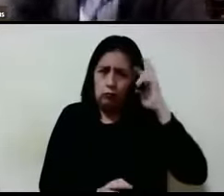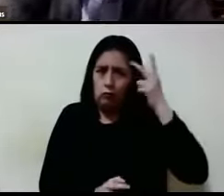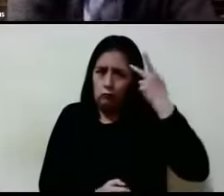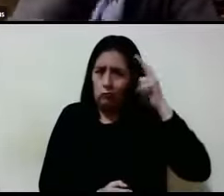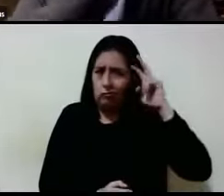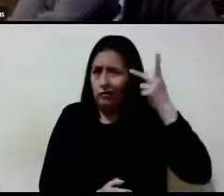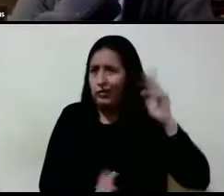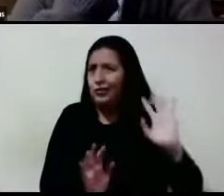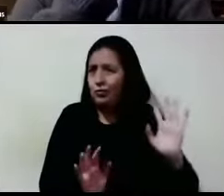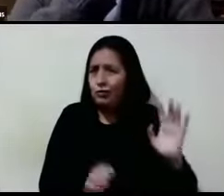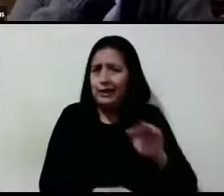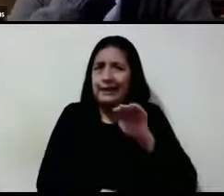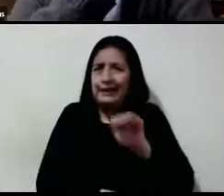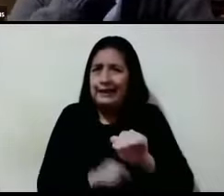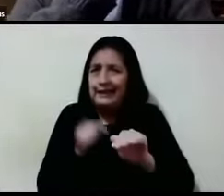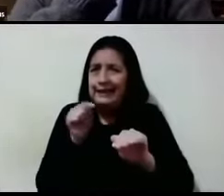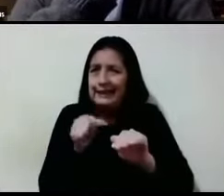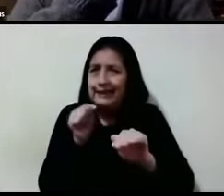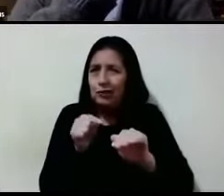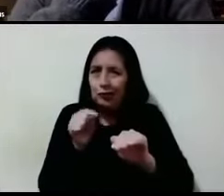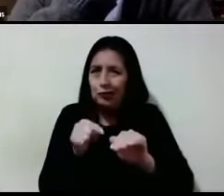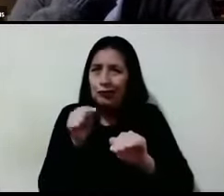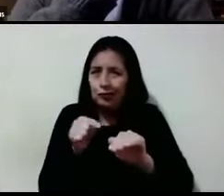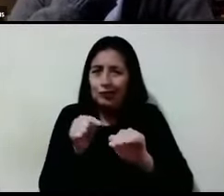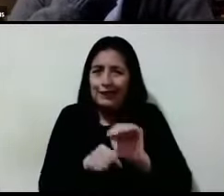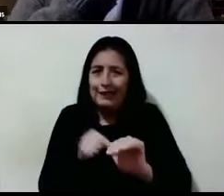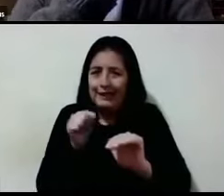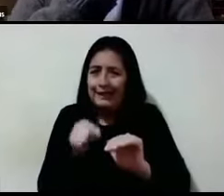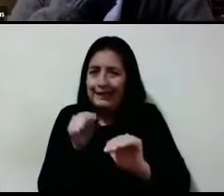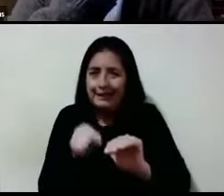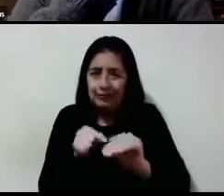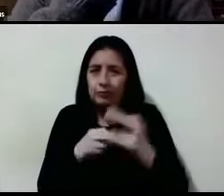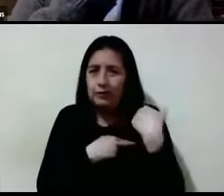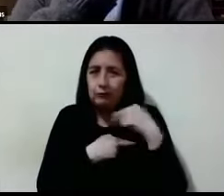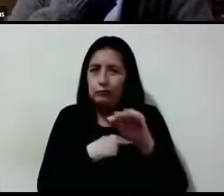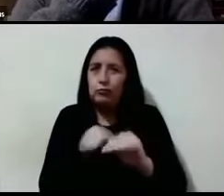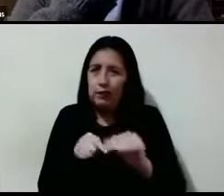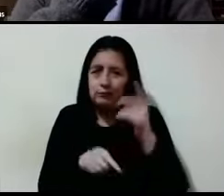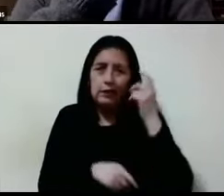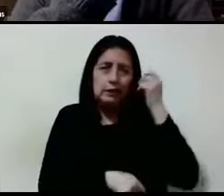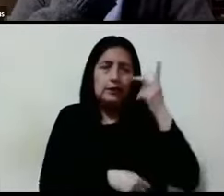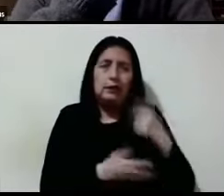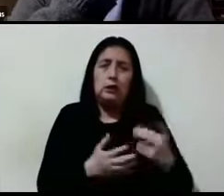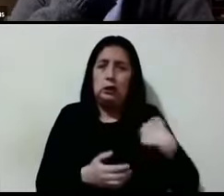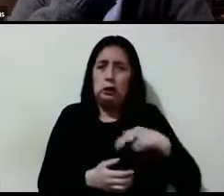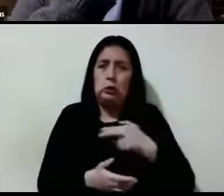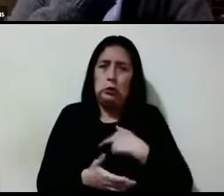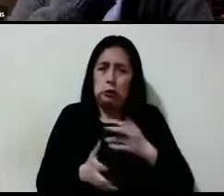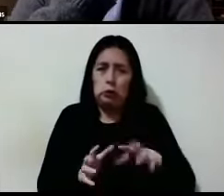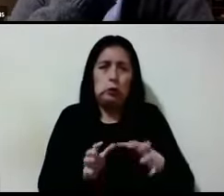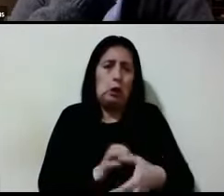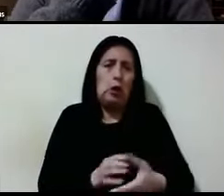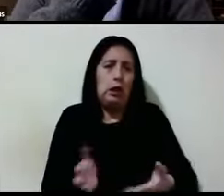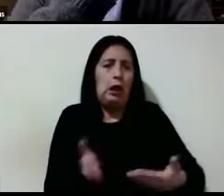roles. El niño es el protagonista. Eso es lo que tenemos que entender, porque si hacemos las cosas por